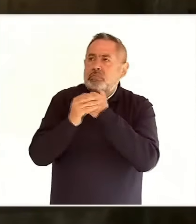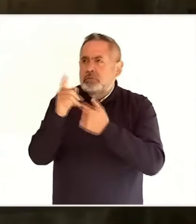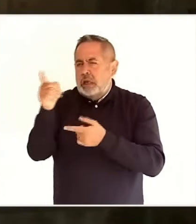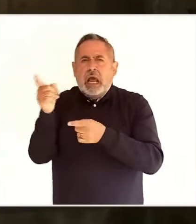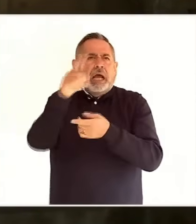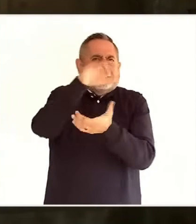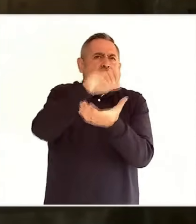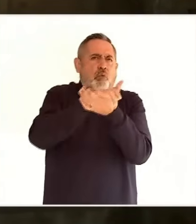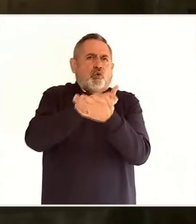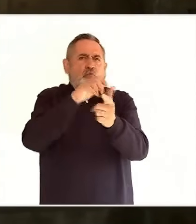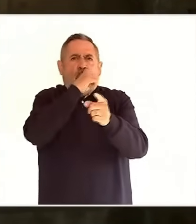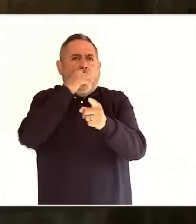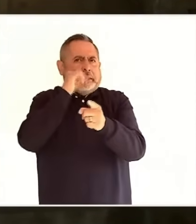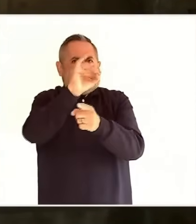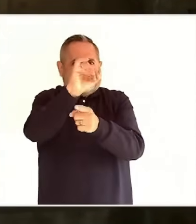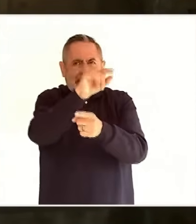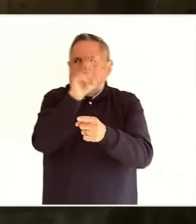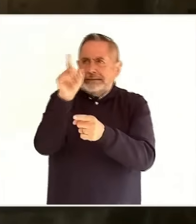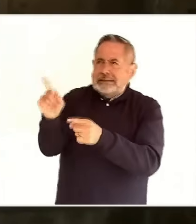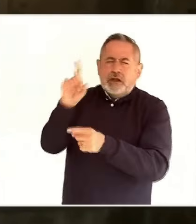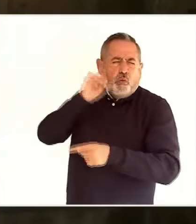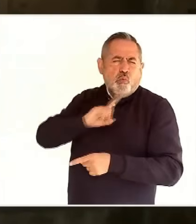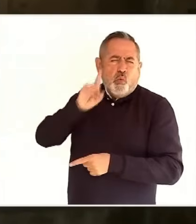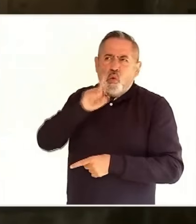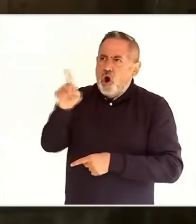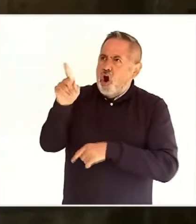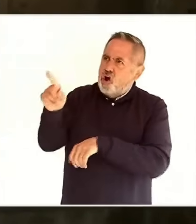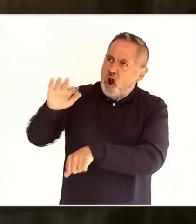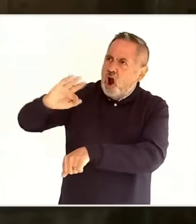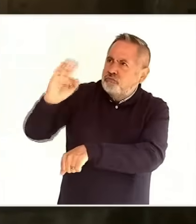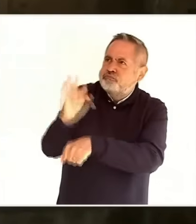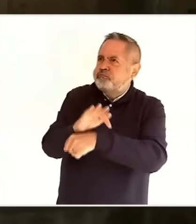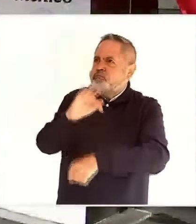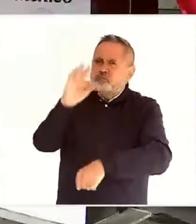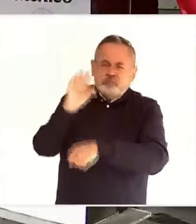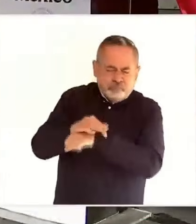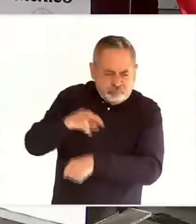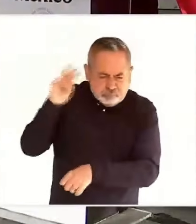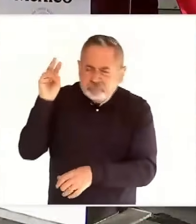del presidente Juárez, sino a la guardiana de la esperanza